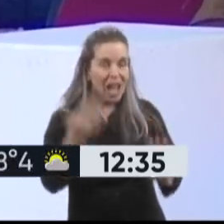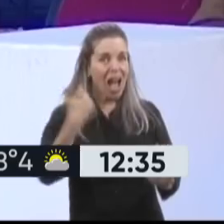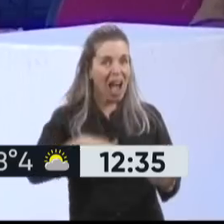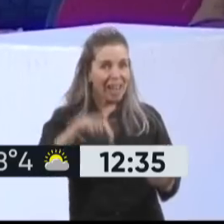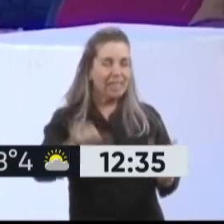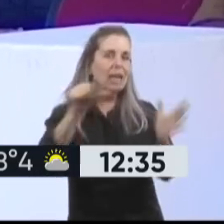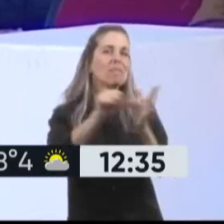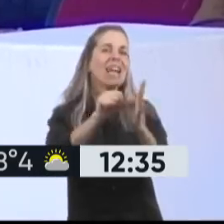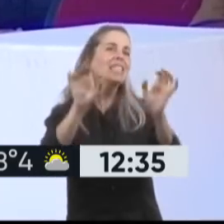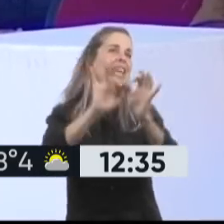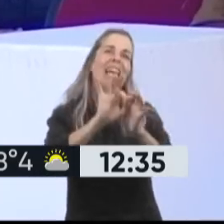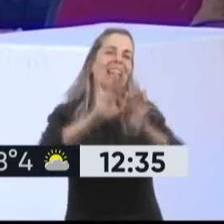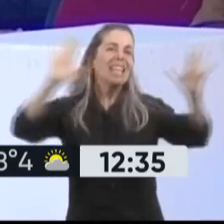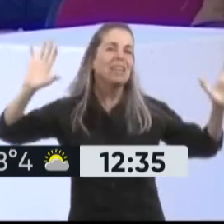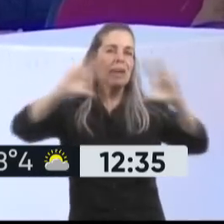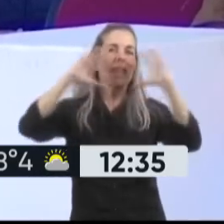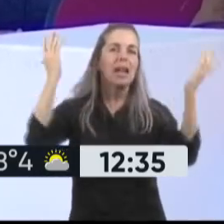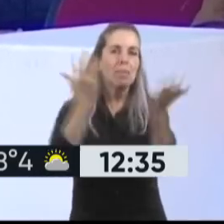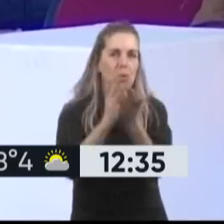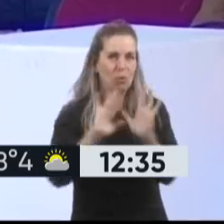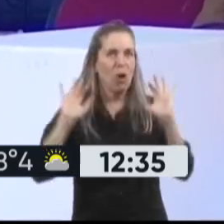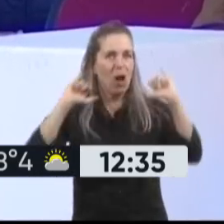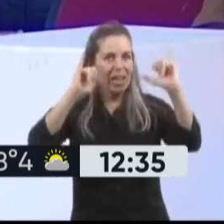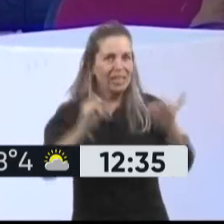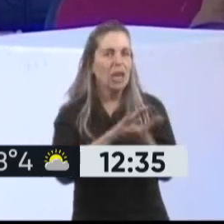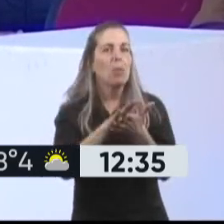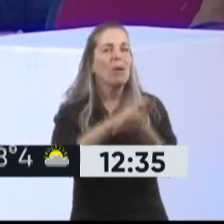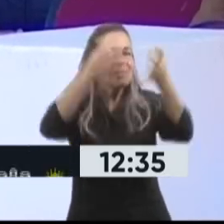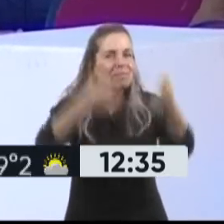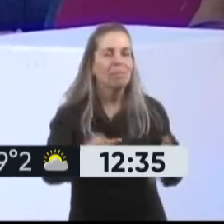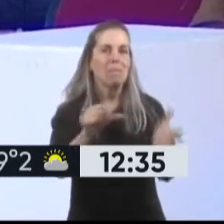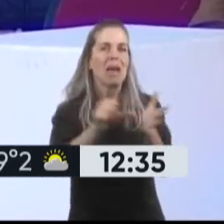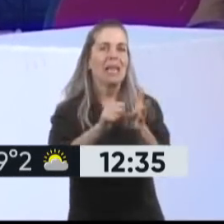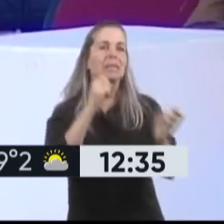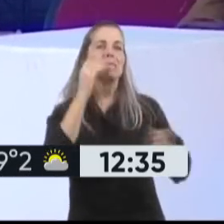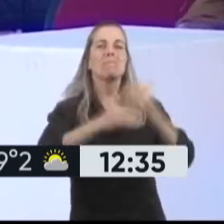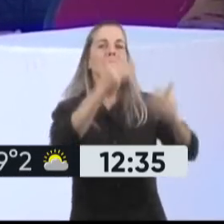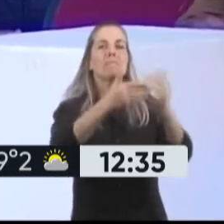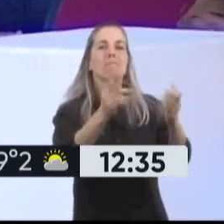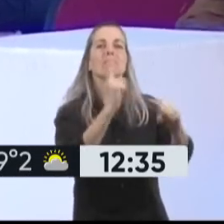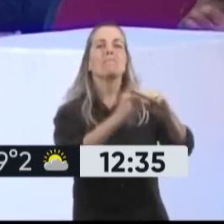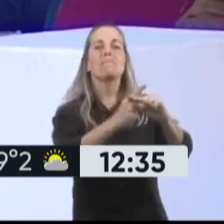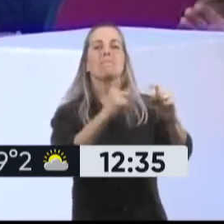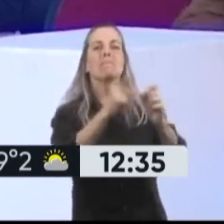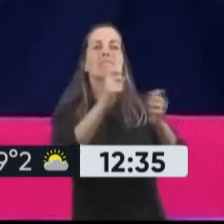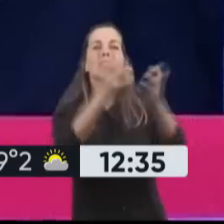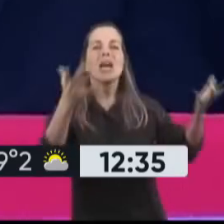libre del mundo para que sea la base de que seamos el país más próspero del mundo.